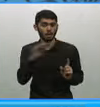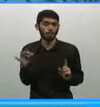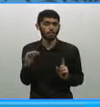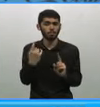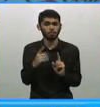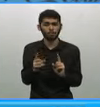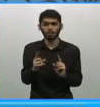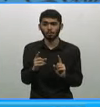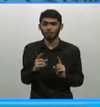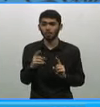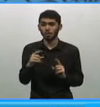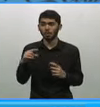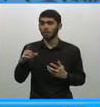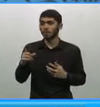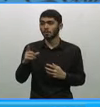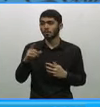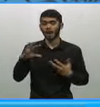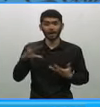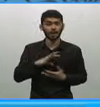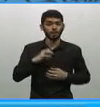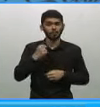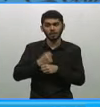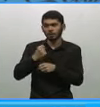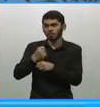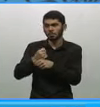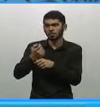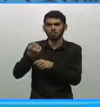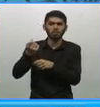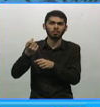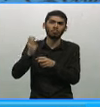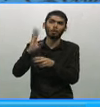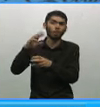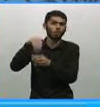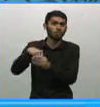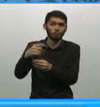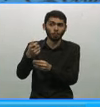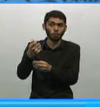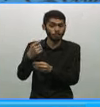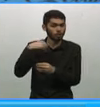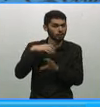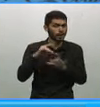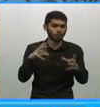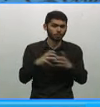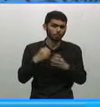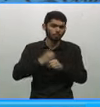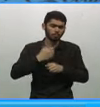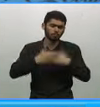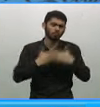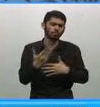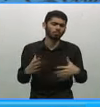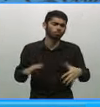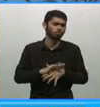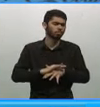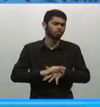no ha tenido tanta continuidad, su trabajo en la selección ha sido impecable. Y ahora el cambio es